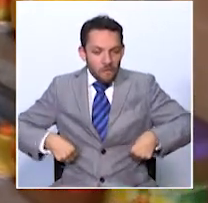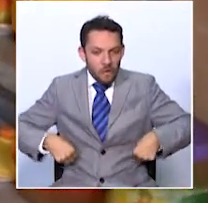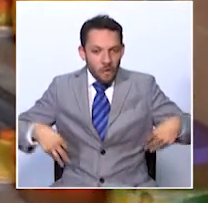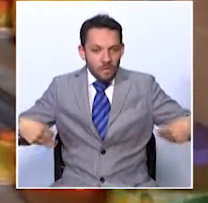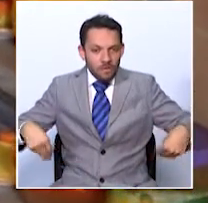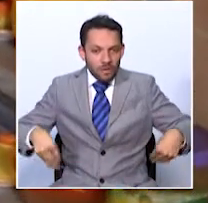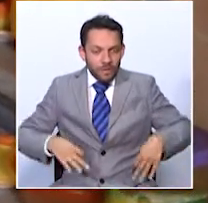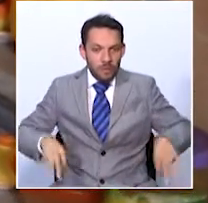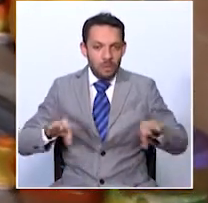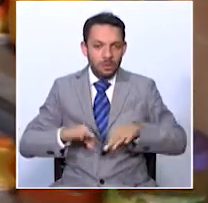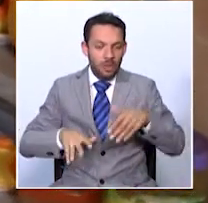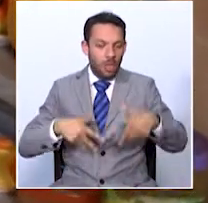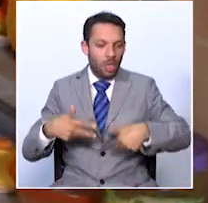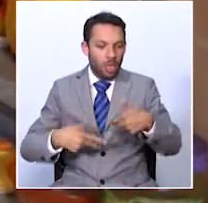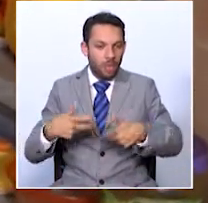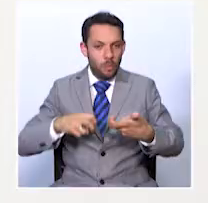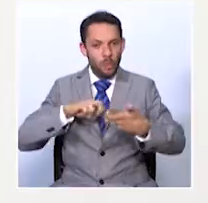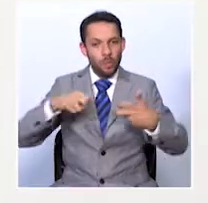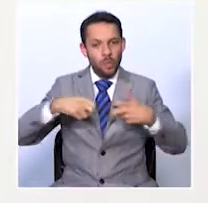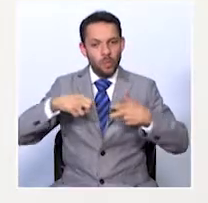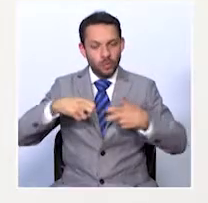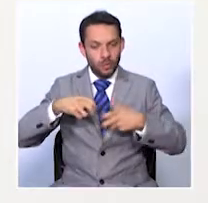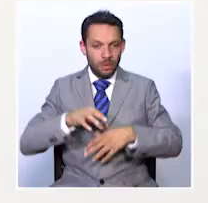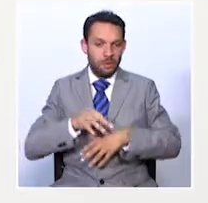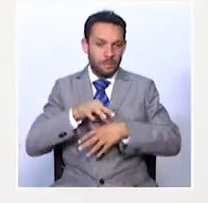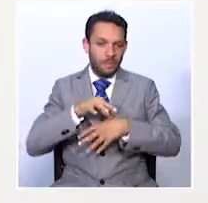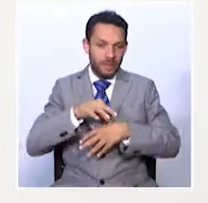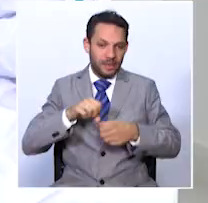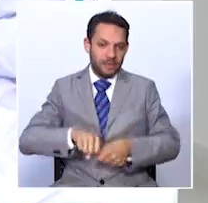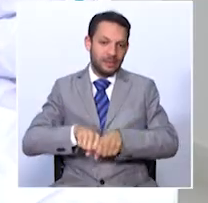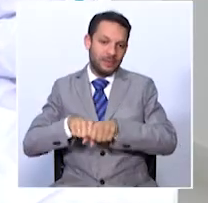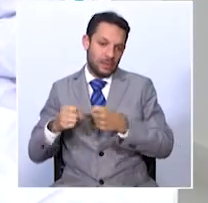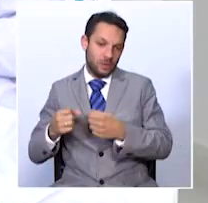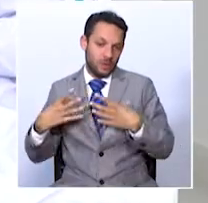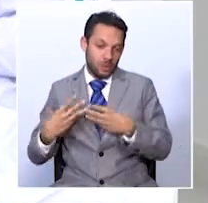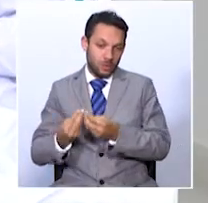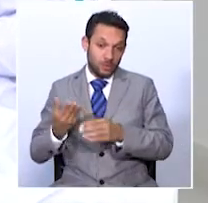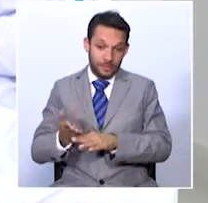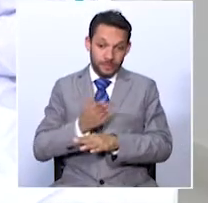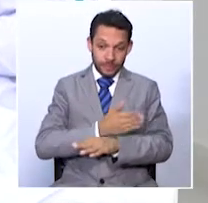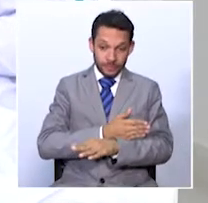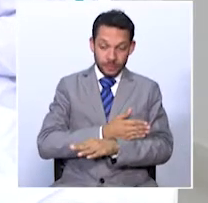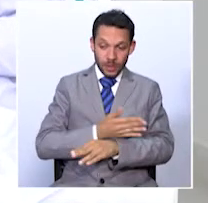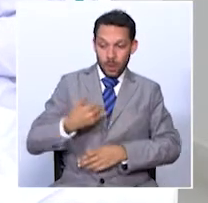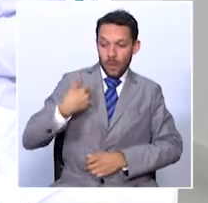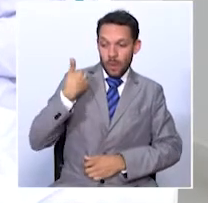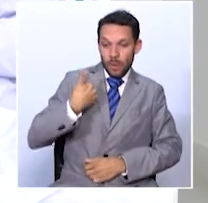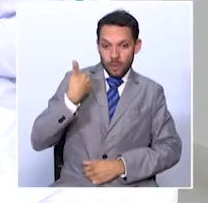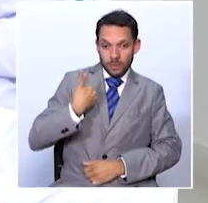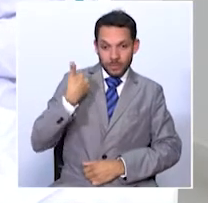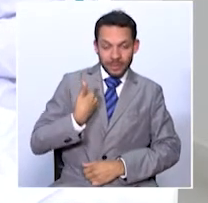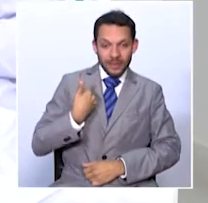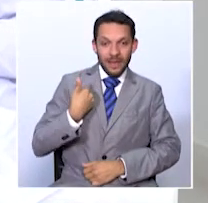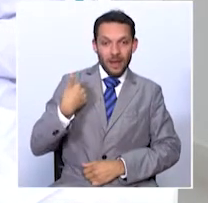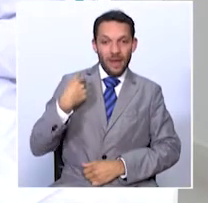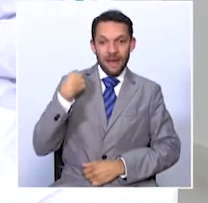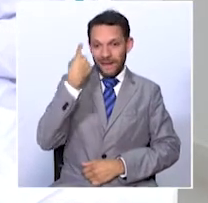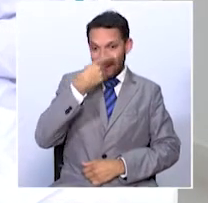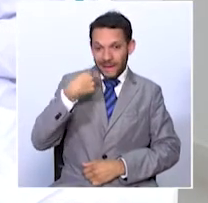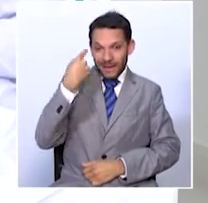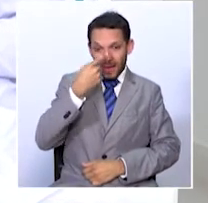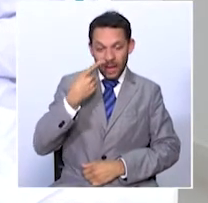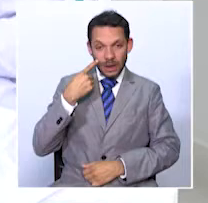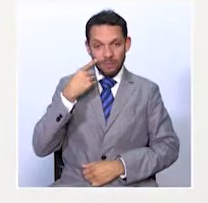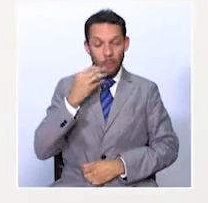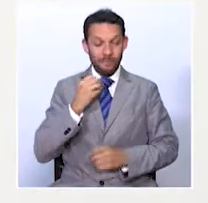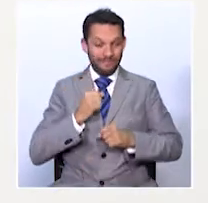se van cayendo todos los tejidos. Resulta de que nosotros tenemos, cuando estamos jóvenes, la cara llenita, la cara bien